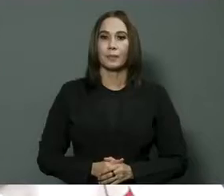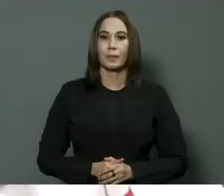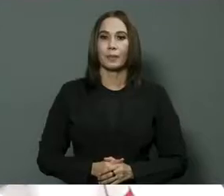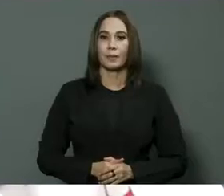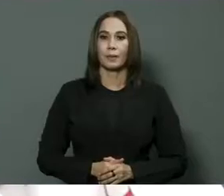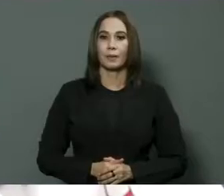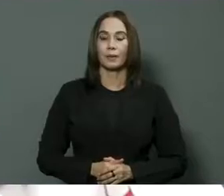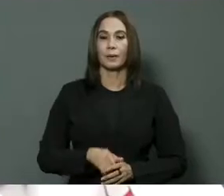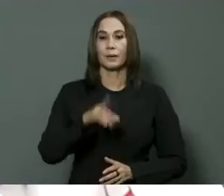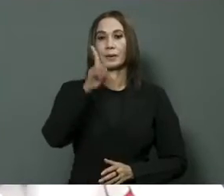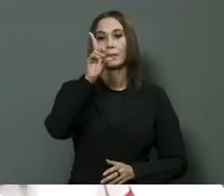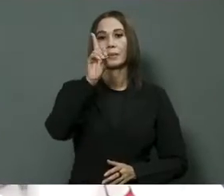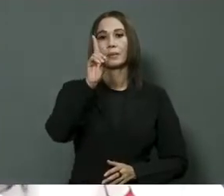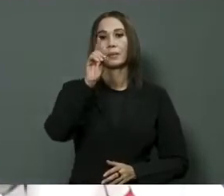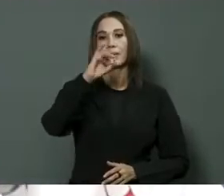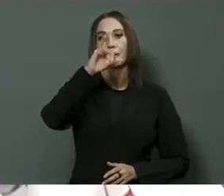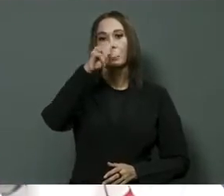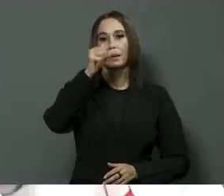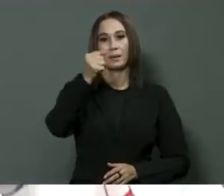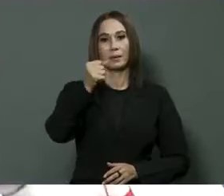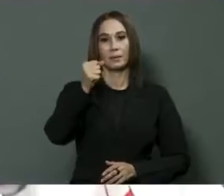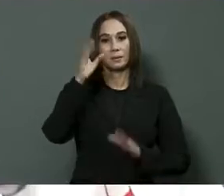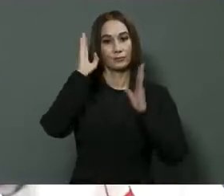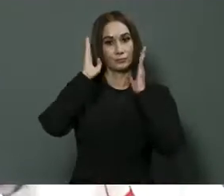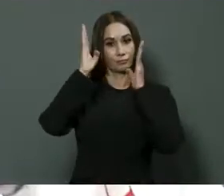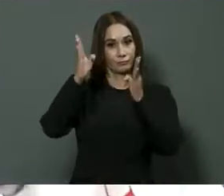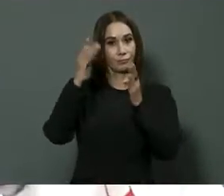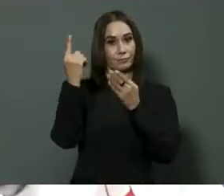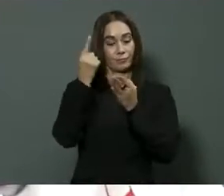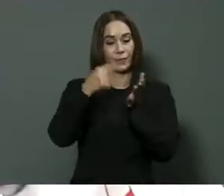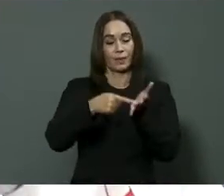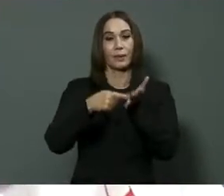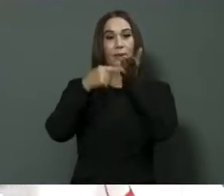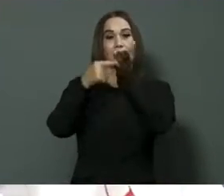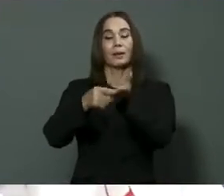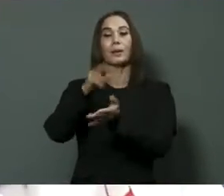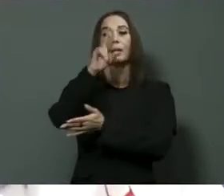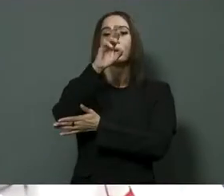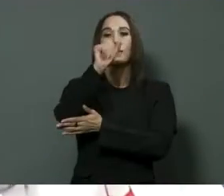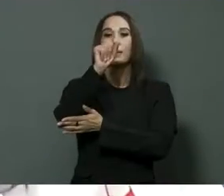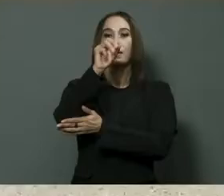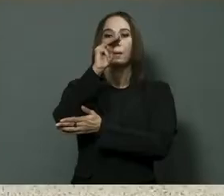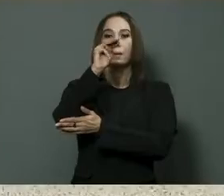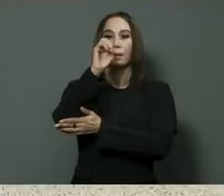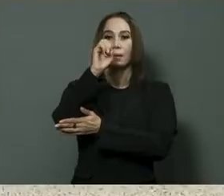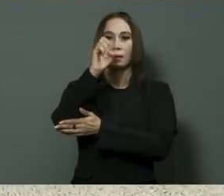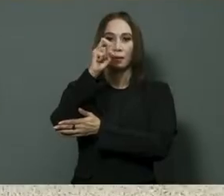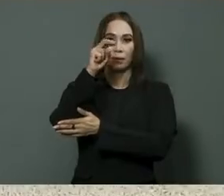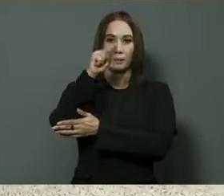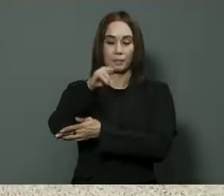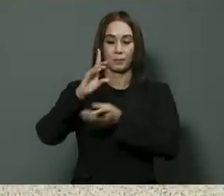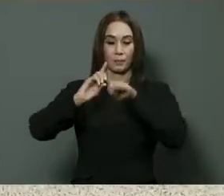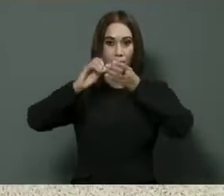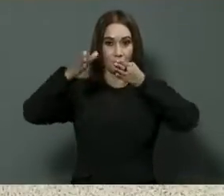La DGCET, activa como siempre, representada por Ramón Antonio Guzmán, director